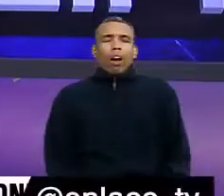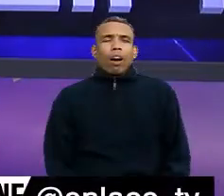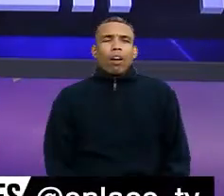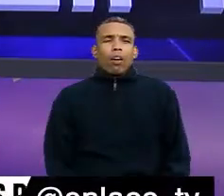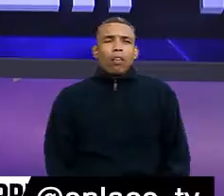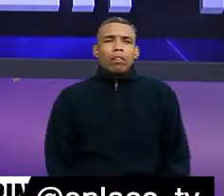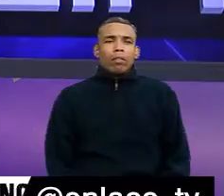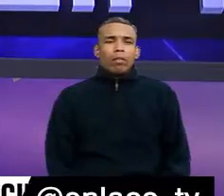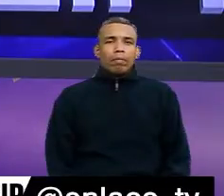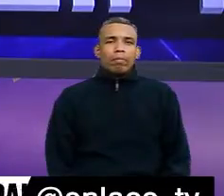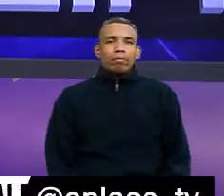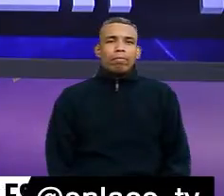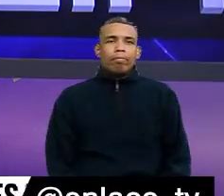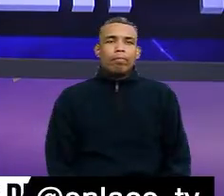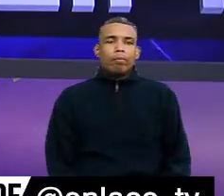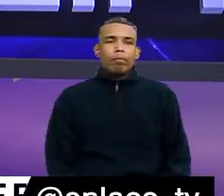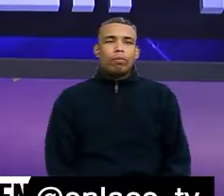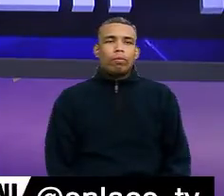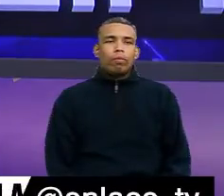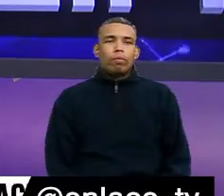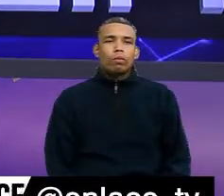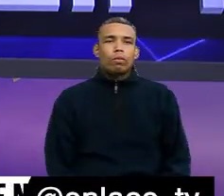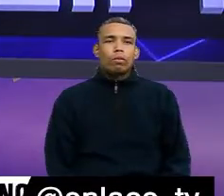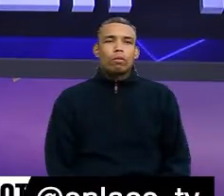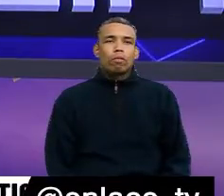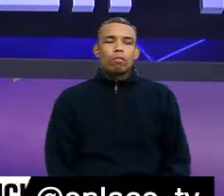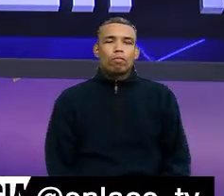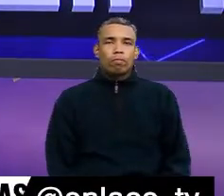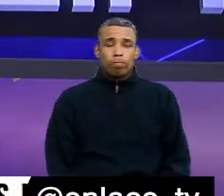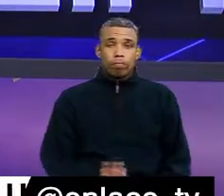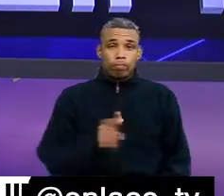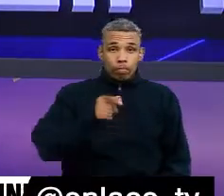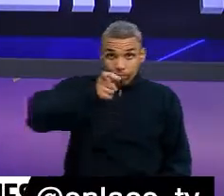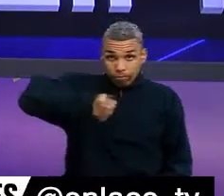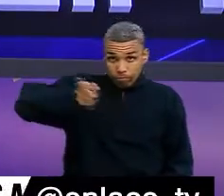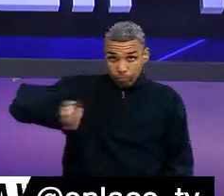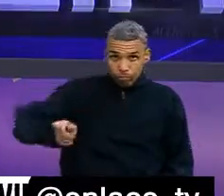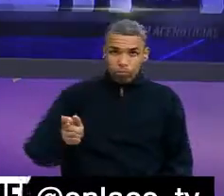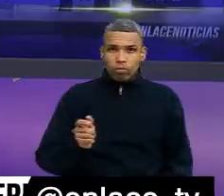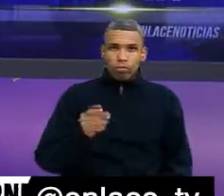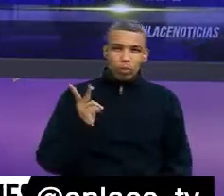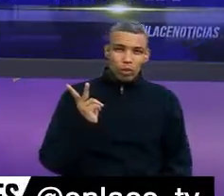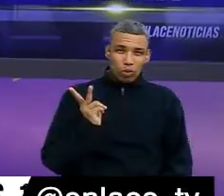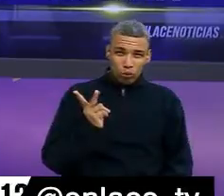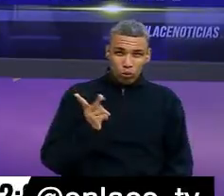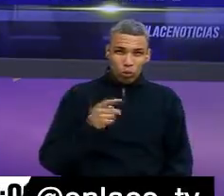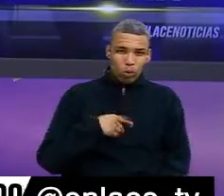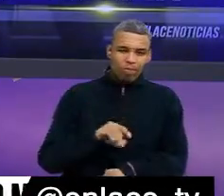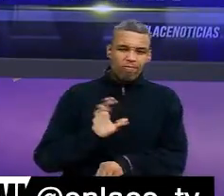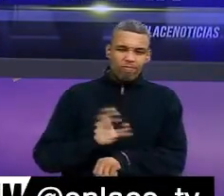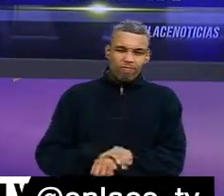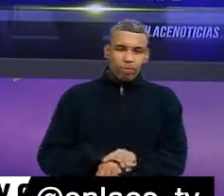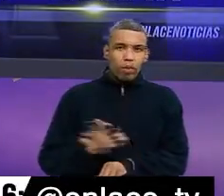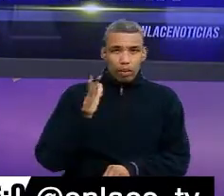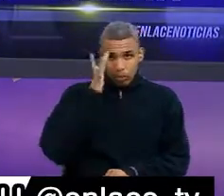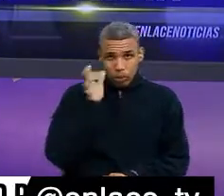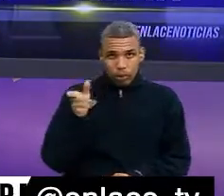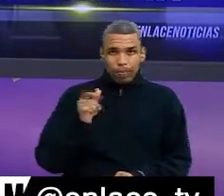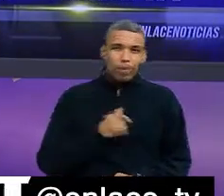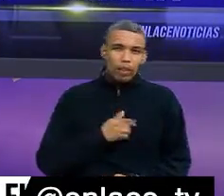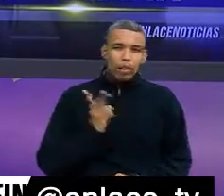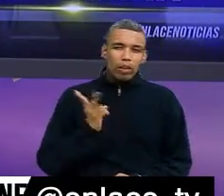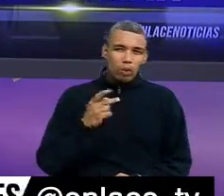Iniciamos con el desarrollo de nuestra información. Dos personas acusadas por el delito de hurto fueron capturadas por la policía en diferentes sectores de Barranca Bermeja. Al